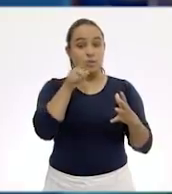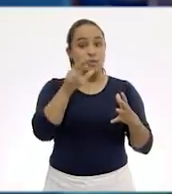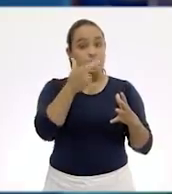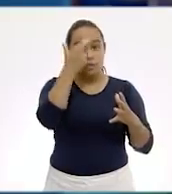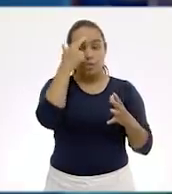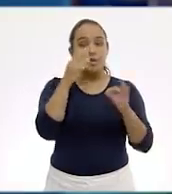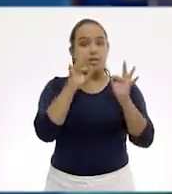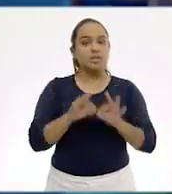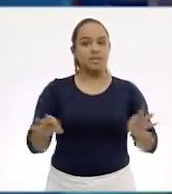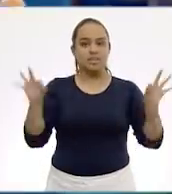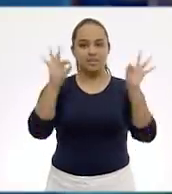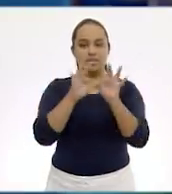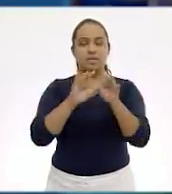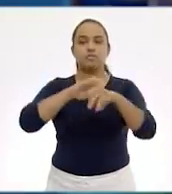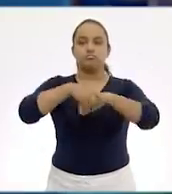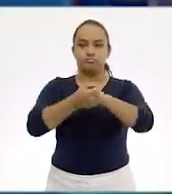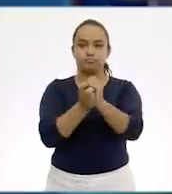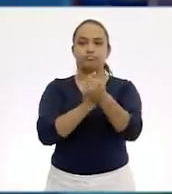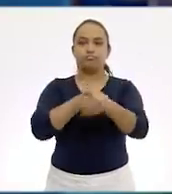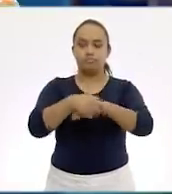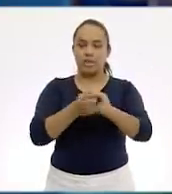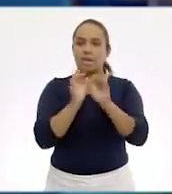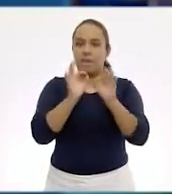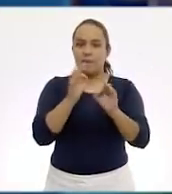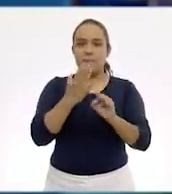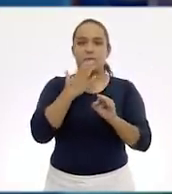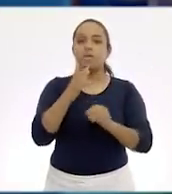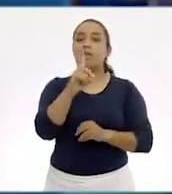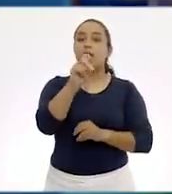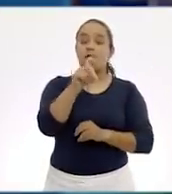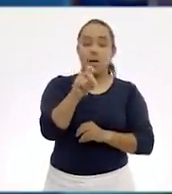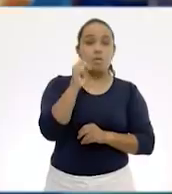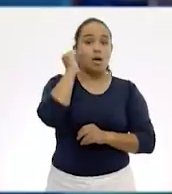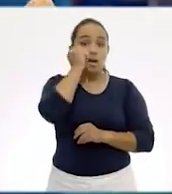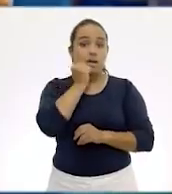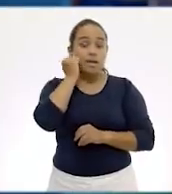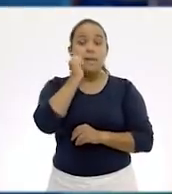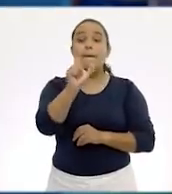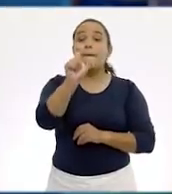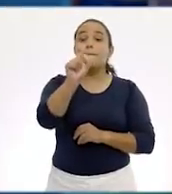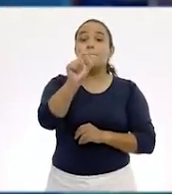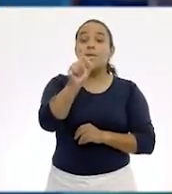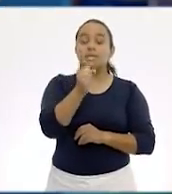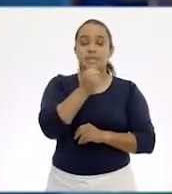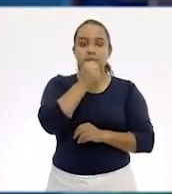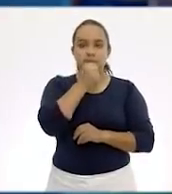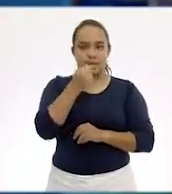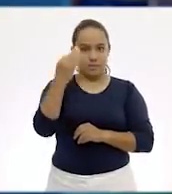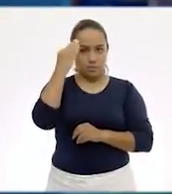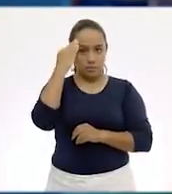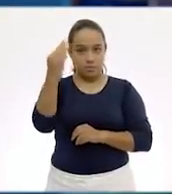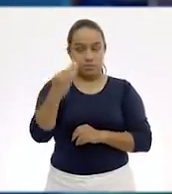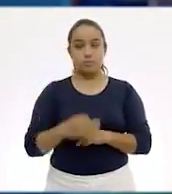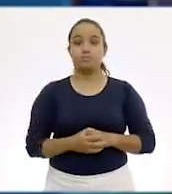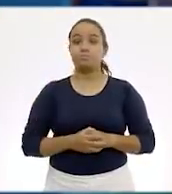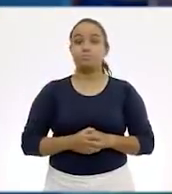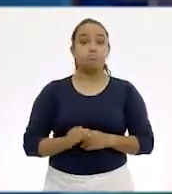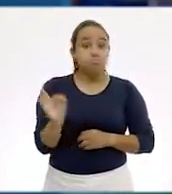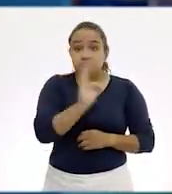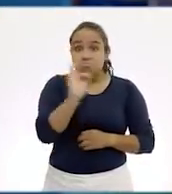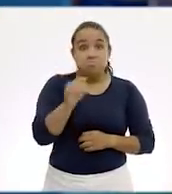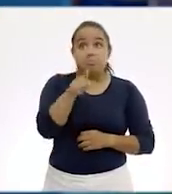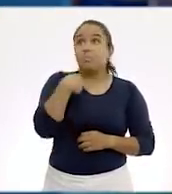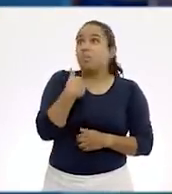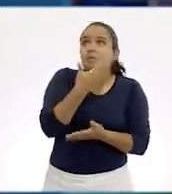Recuerda que es importante lavar muy bien tus manos con agua y con jabón durante 20 segundos. Si no